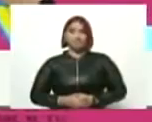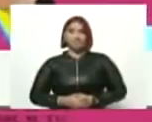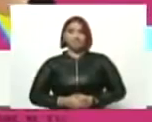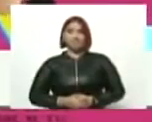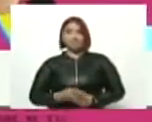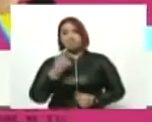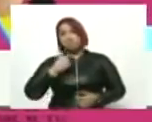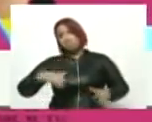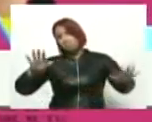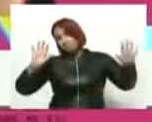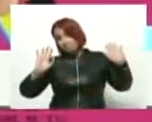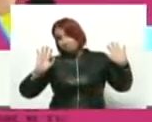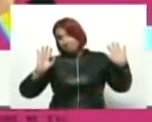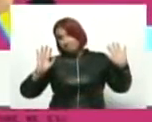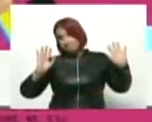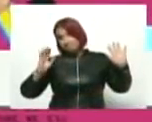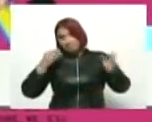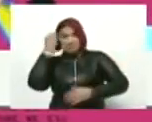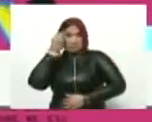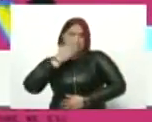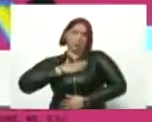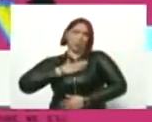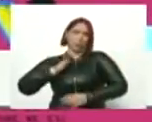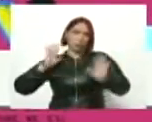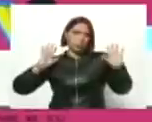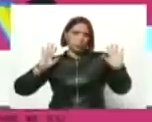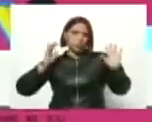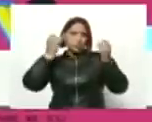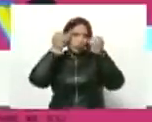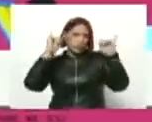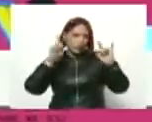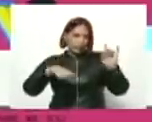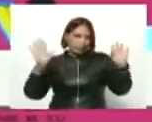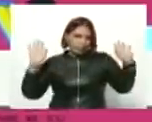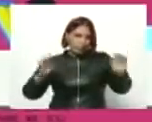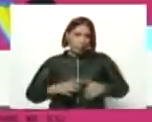Digo yo, esto es una opinión personal, perdónenme. Inocente, además.